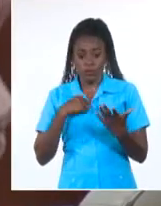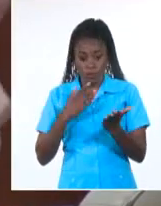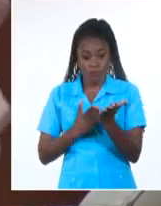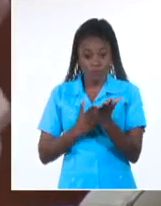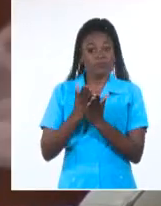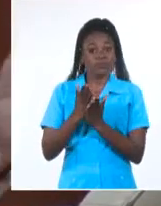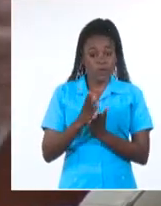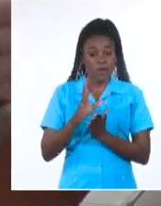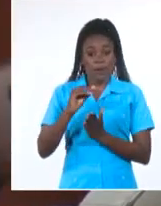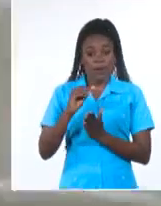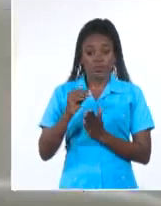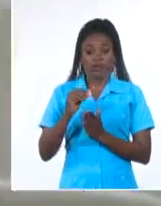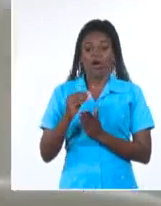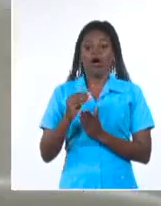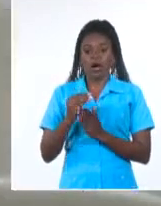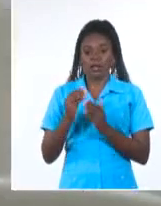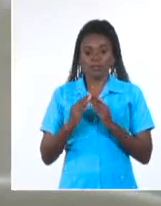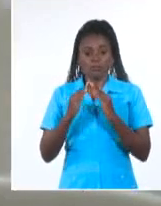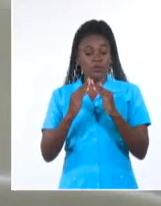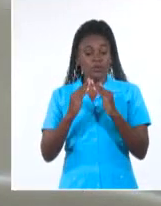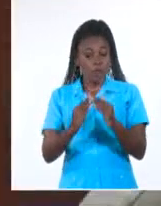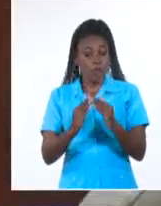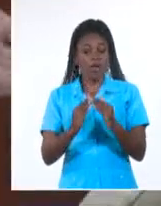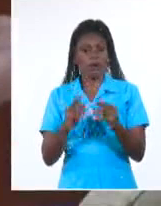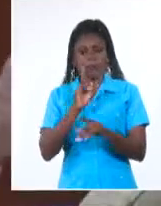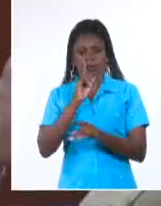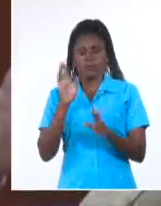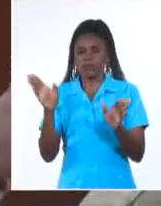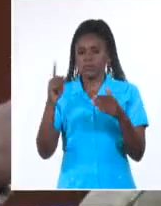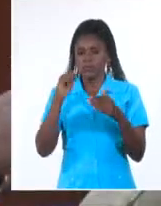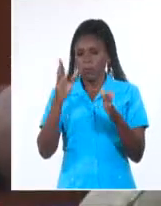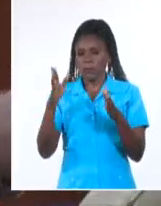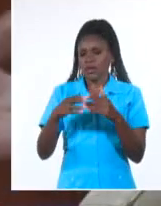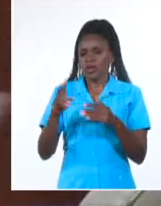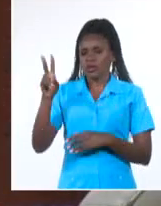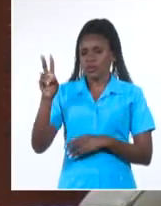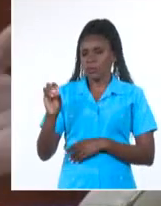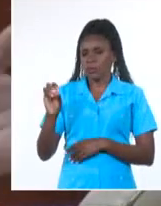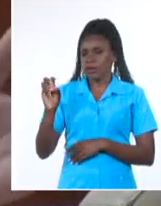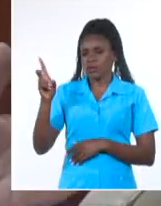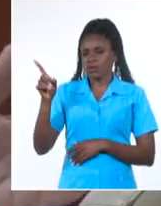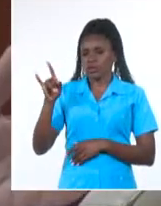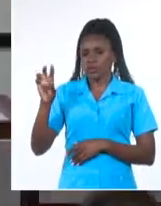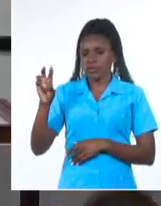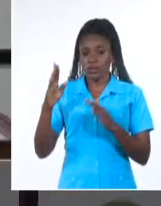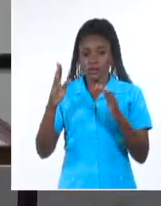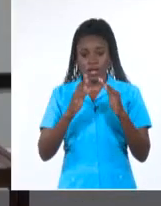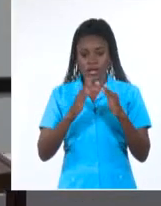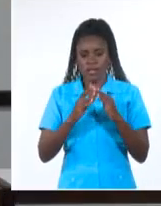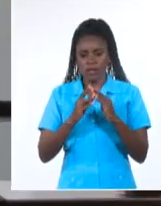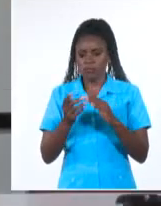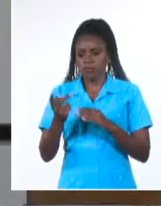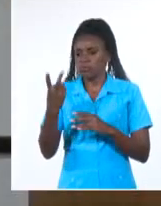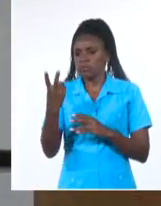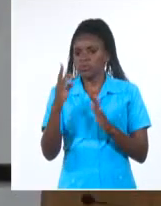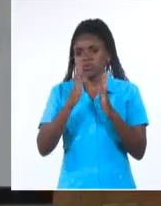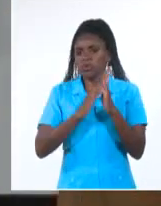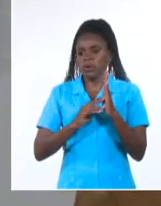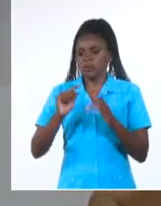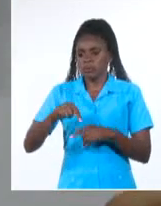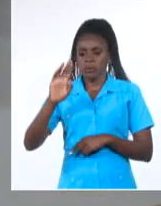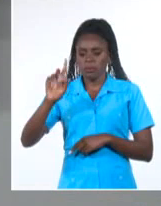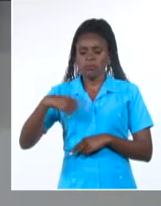tema de los subsidios, podemos terminar 2.193 viviendas prácticamente en dos meses, entre este mes y el mes que viene. Gobernadores e